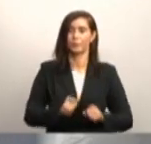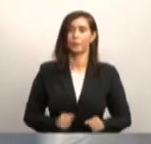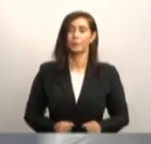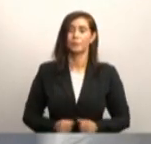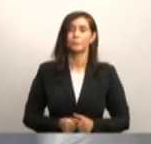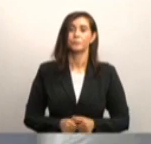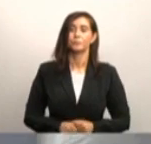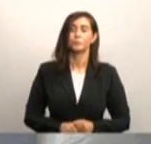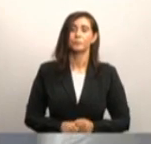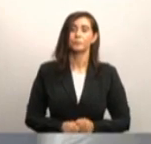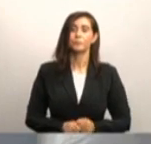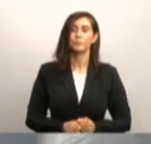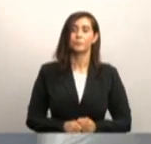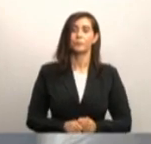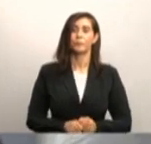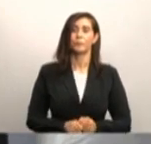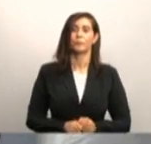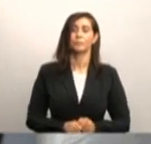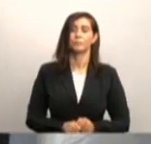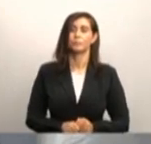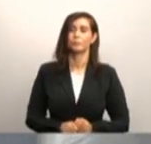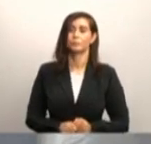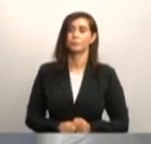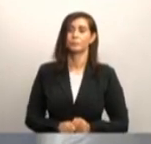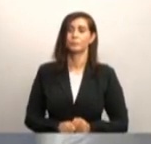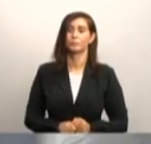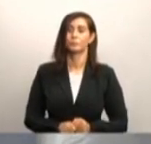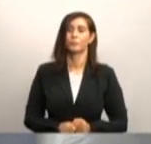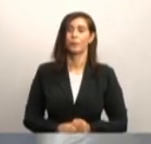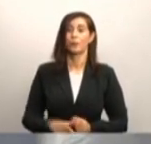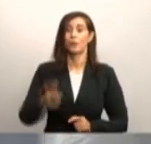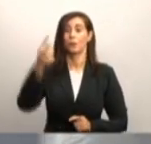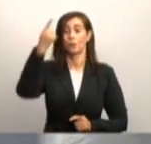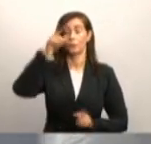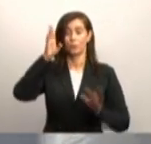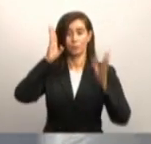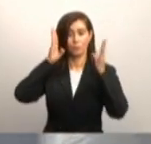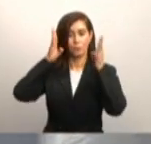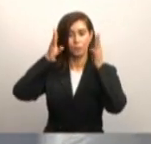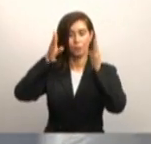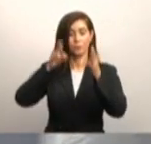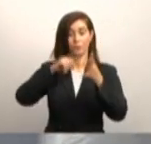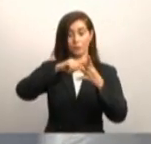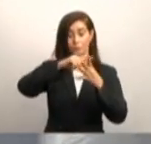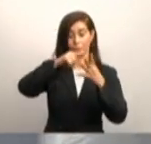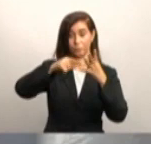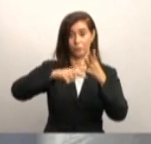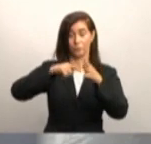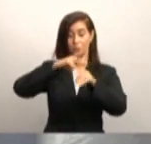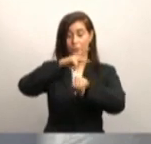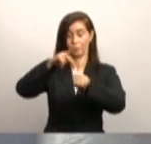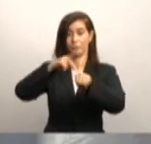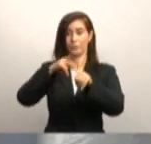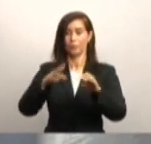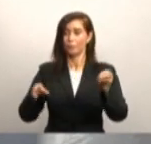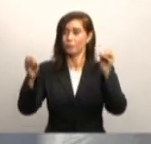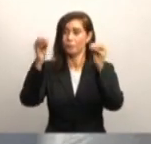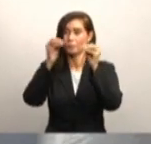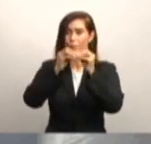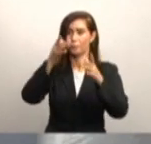eso estamos enfocándonos en lo que llamamos el grupo 4 de provincias, que son las que tienen la mayor